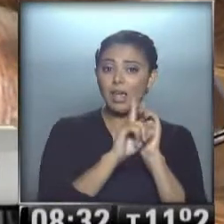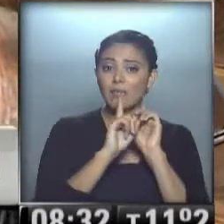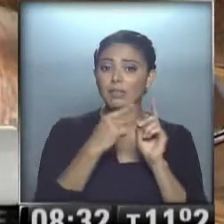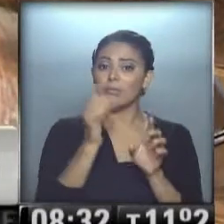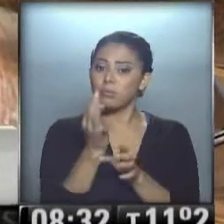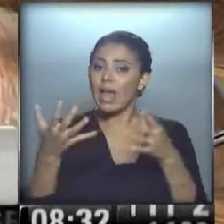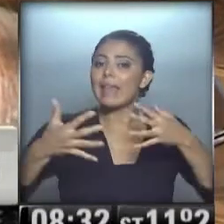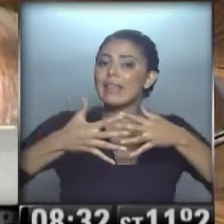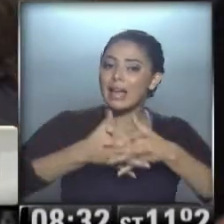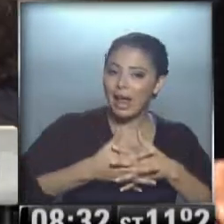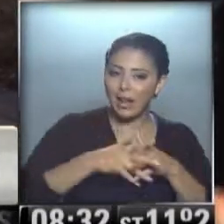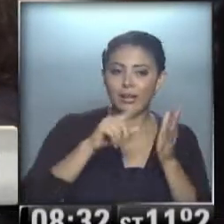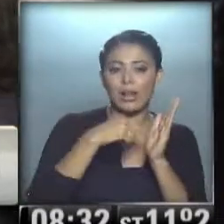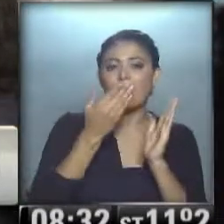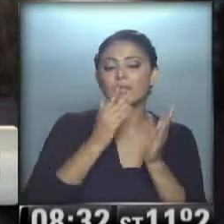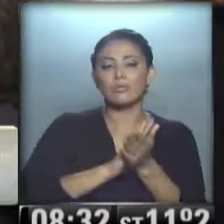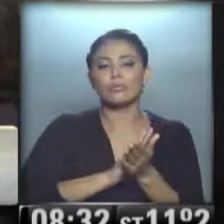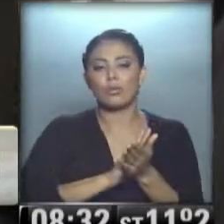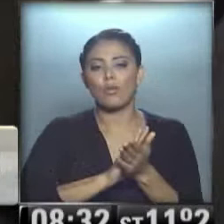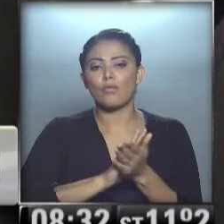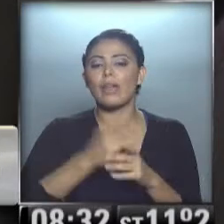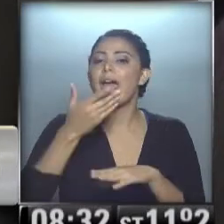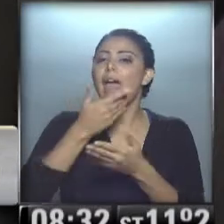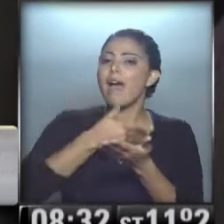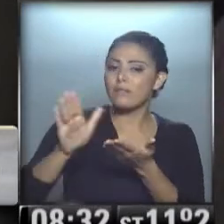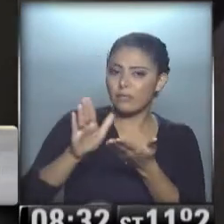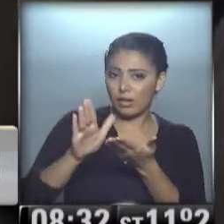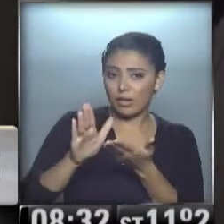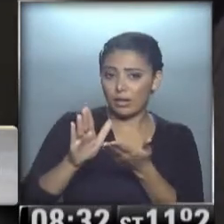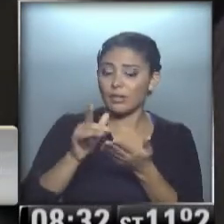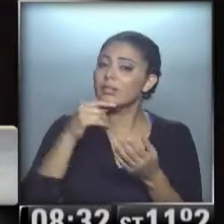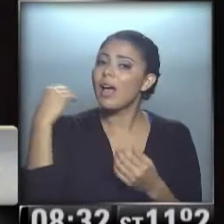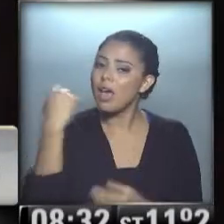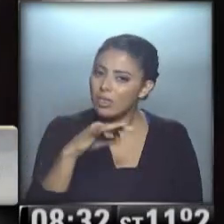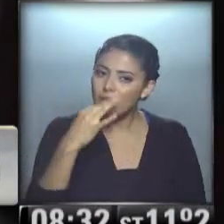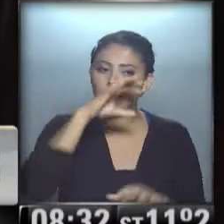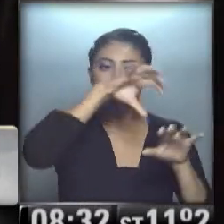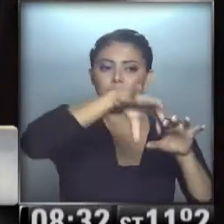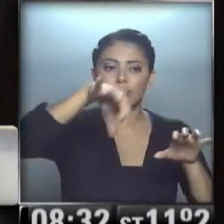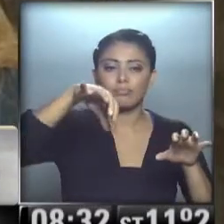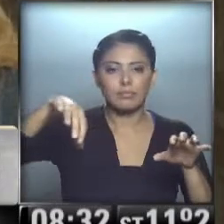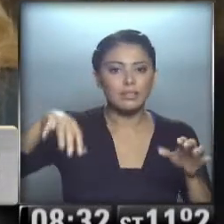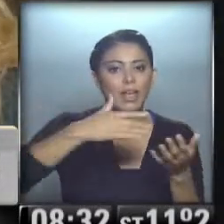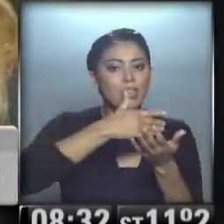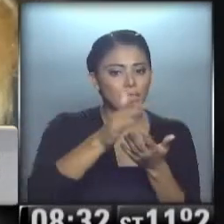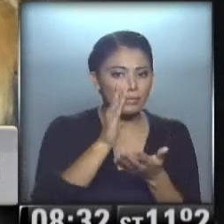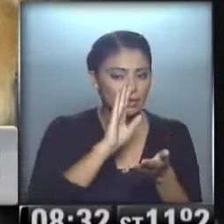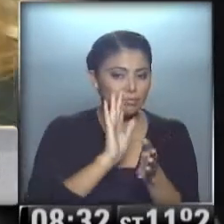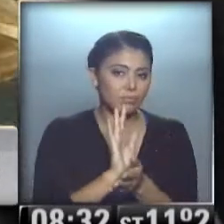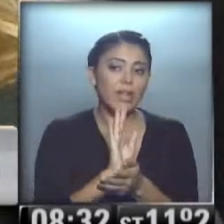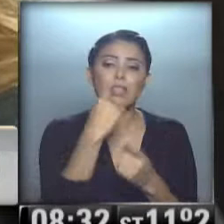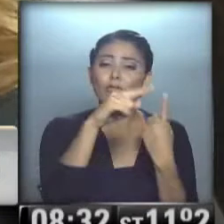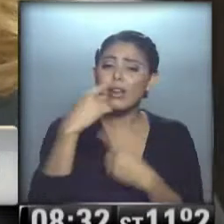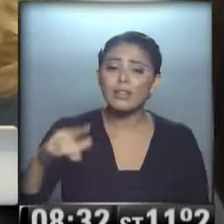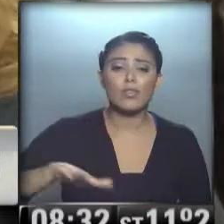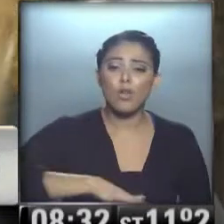integral, porque te habla desde el punto de vista de la prevención, en donde se van a tener que instalar los centros de prevención en los